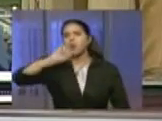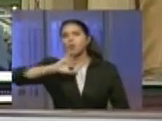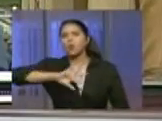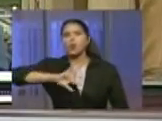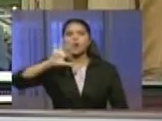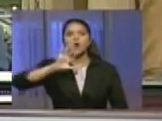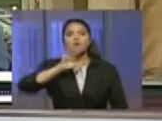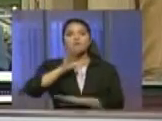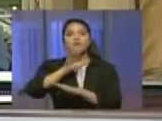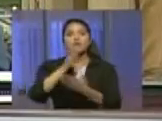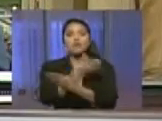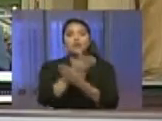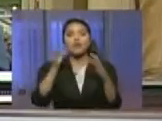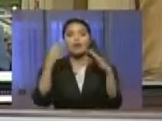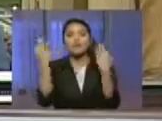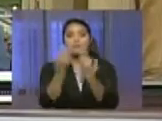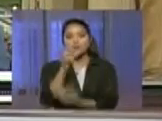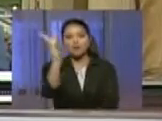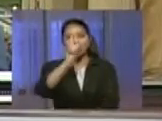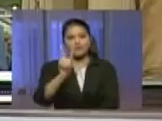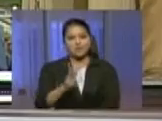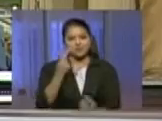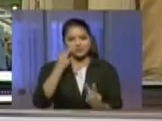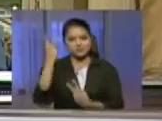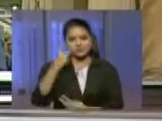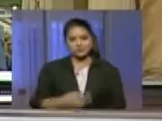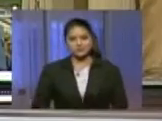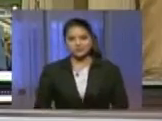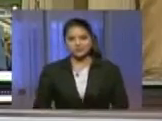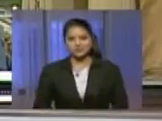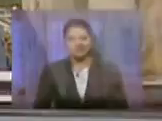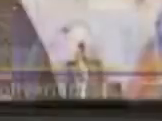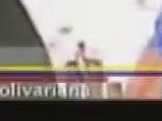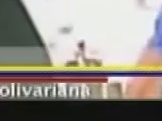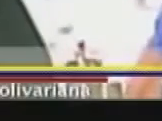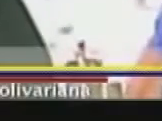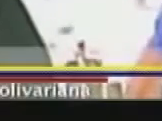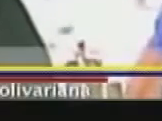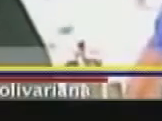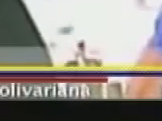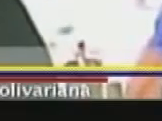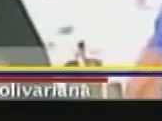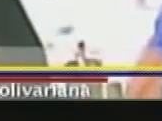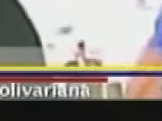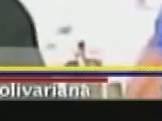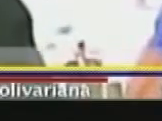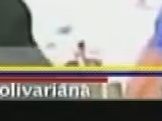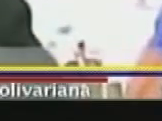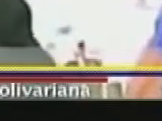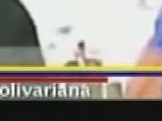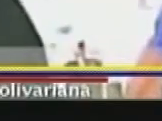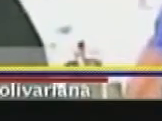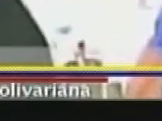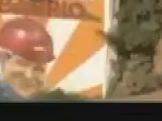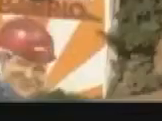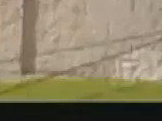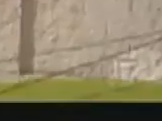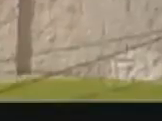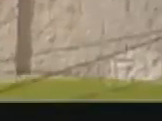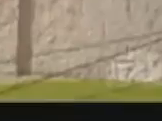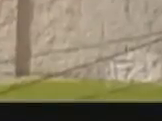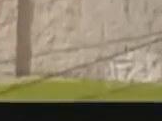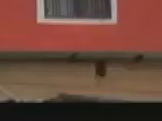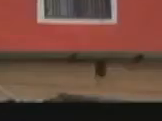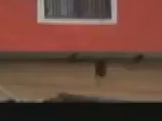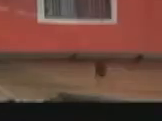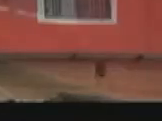futuro de la familia venezolana adelante video barrio nuevo barrio tricolor un día